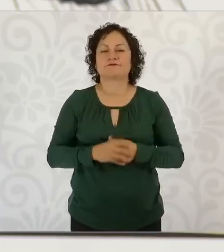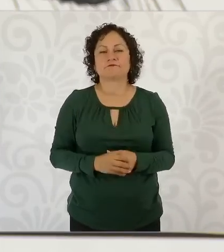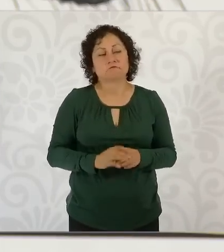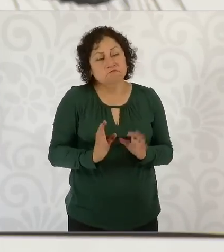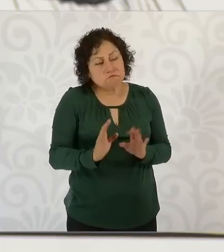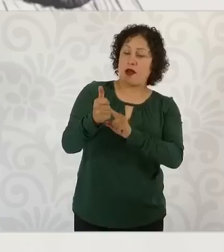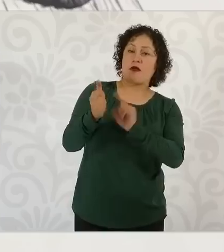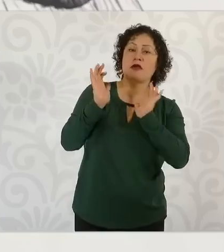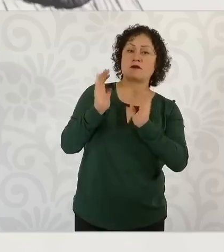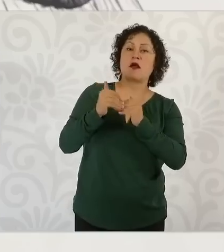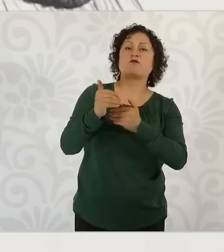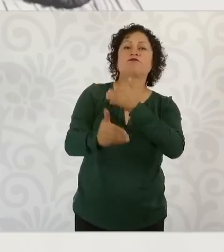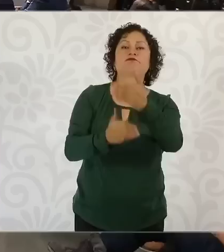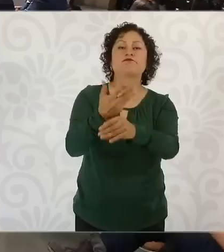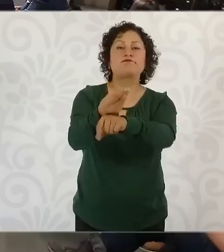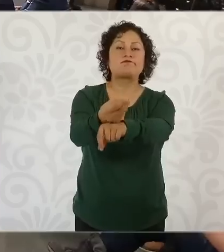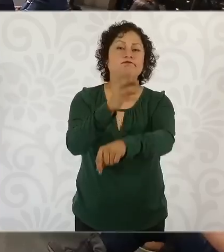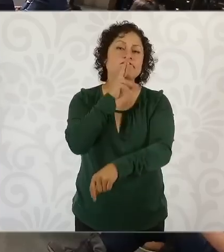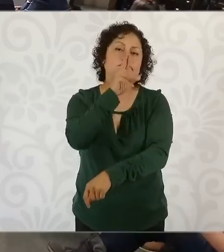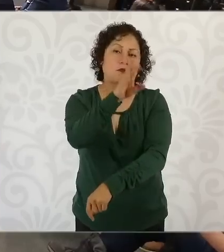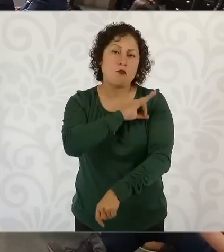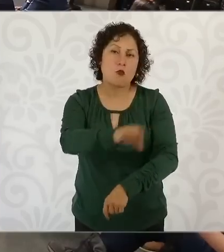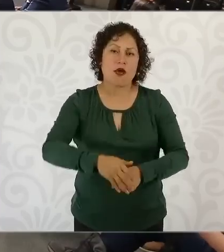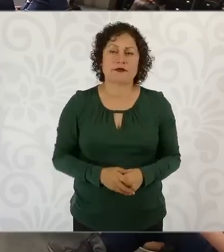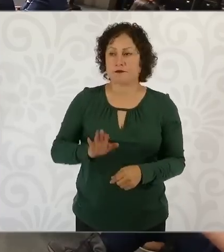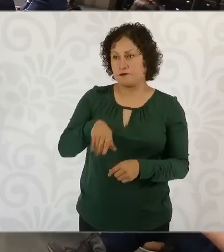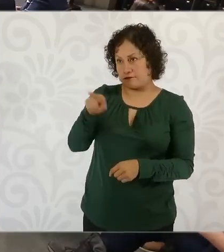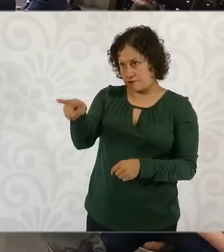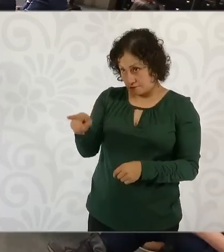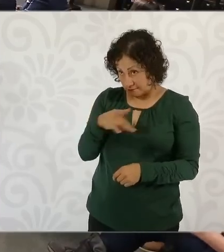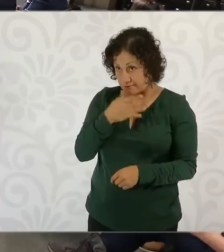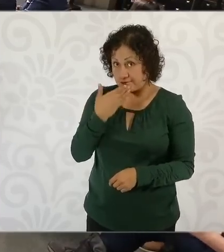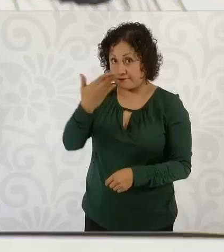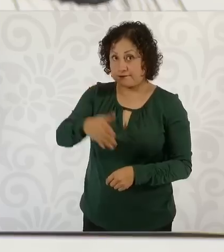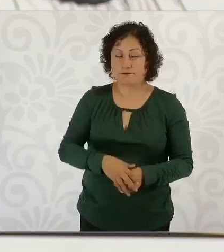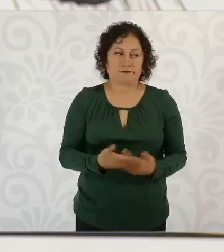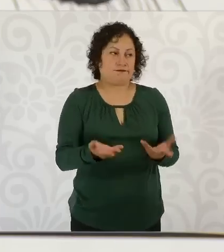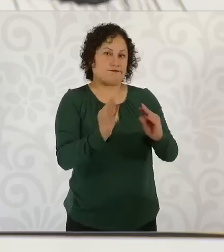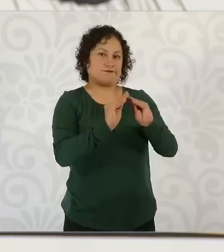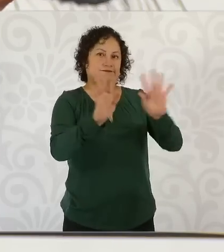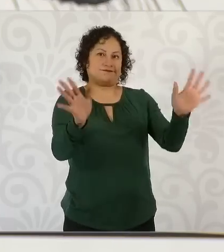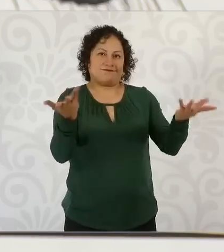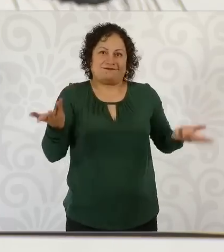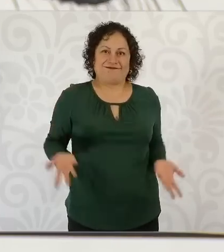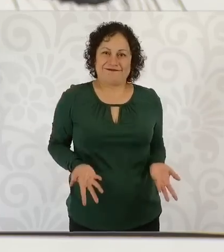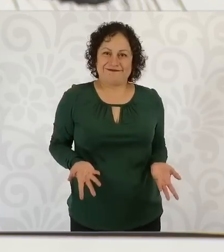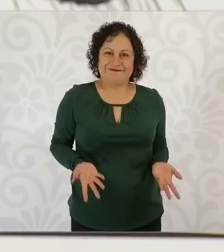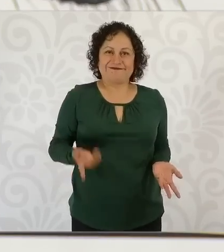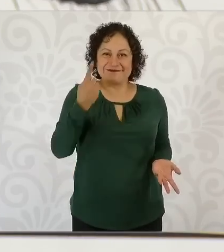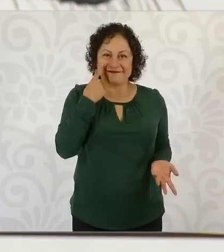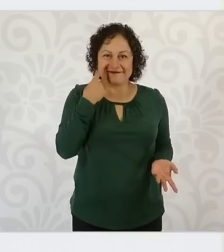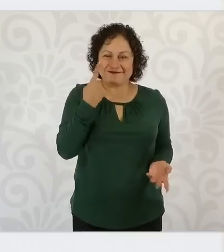gran ejercicio. ¿Le deja un buen sabor este ejercicio que se... Pues imagínense, en vez de 128, bueno, menos